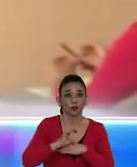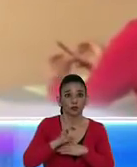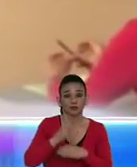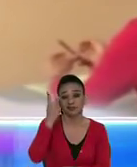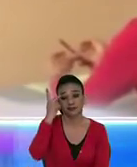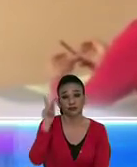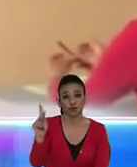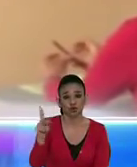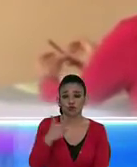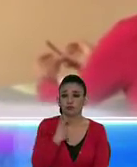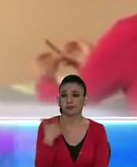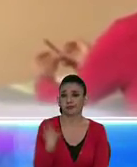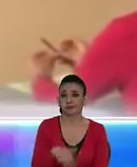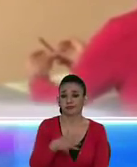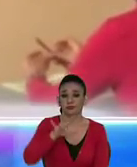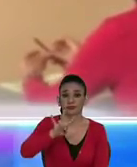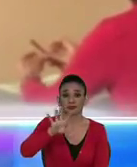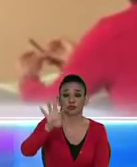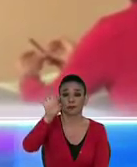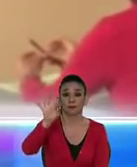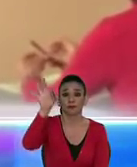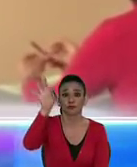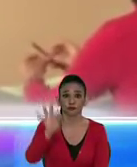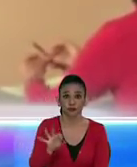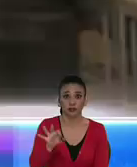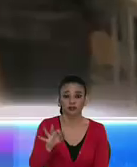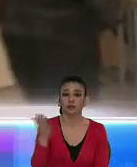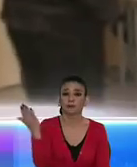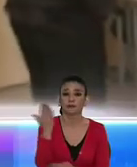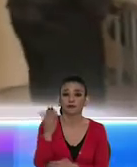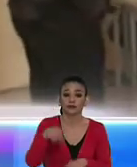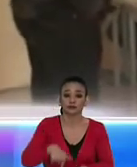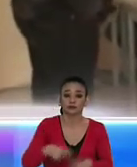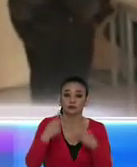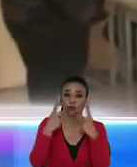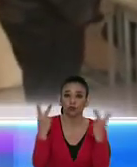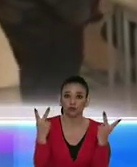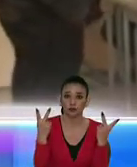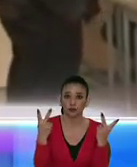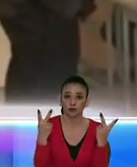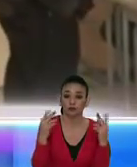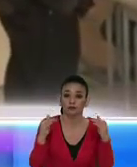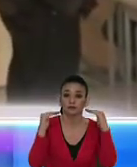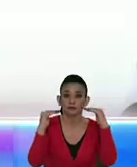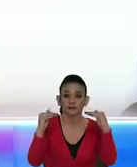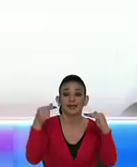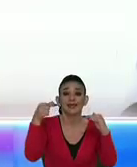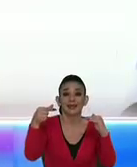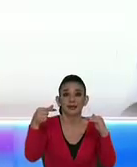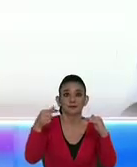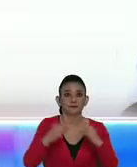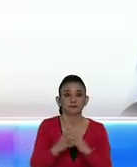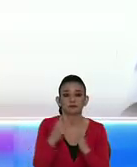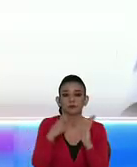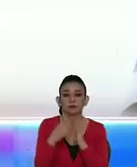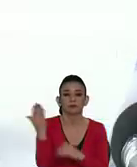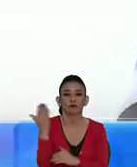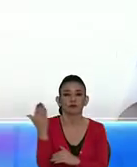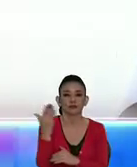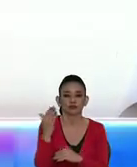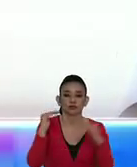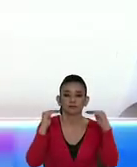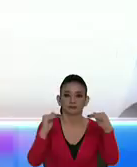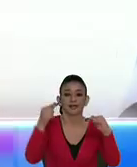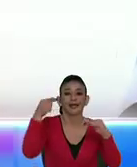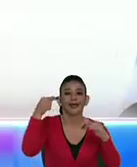al 75% de los docentes del Magisterio Fiscal, que se encuentran en la categoría G. Hablando que un docente categoría G, que